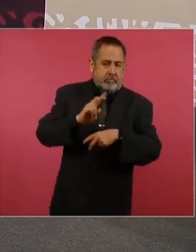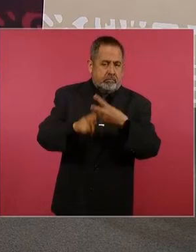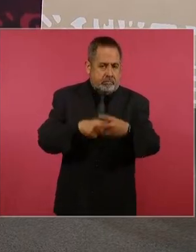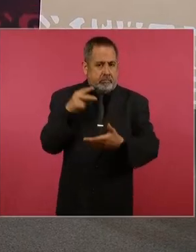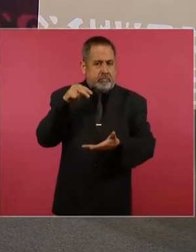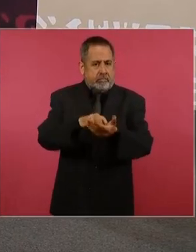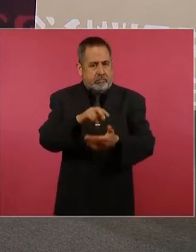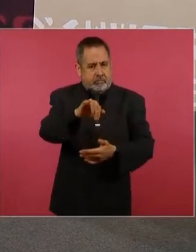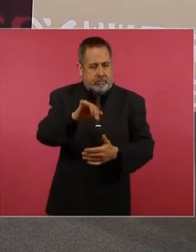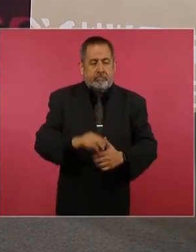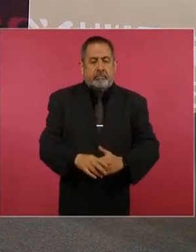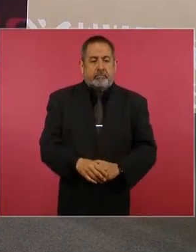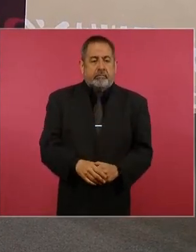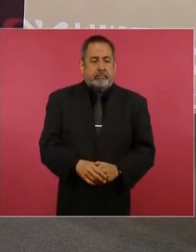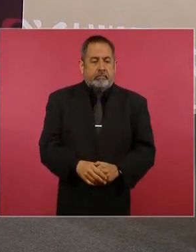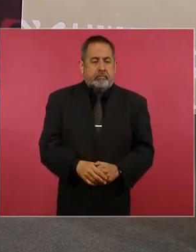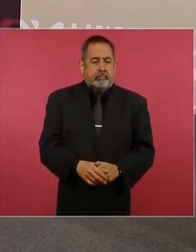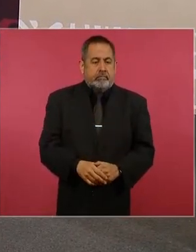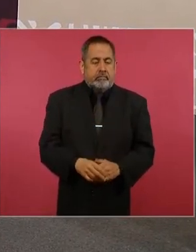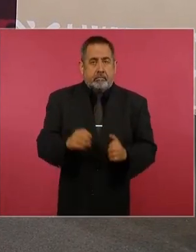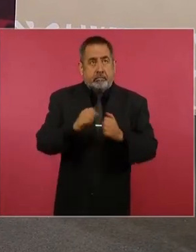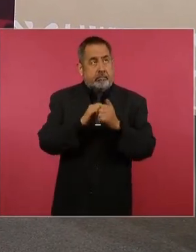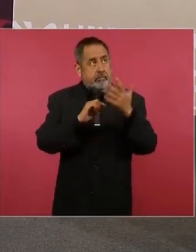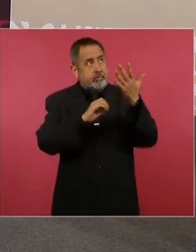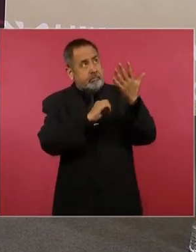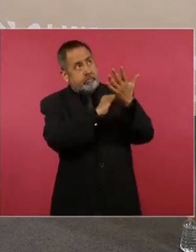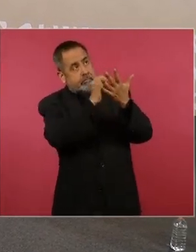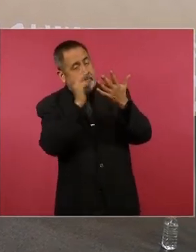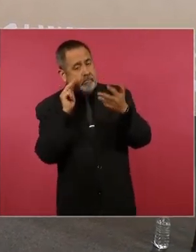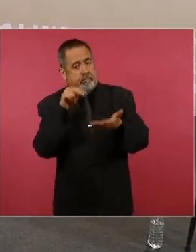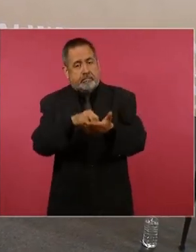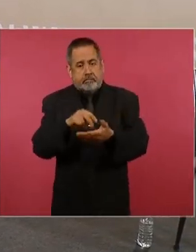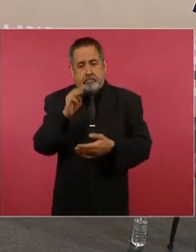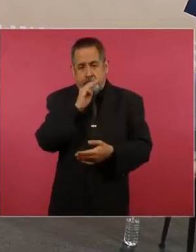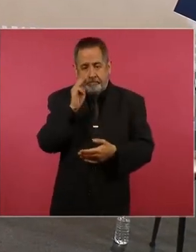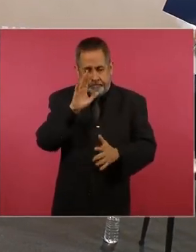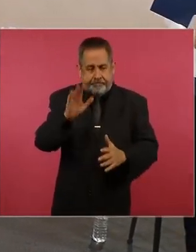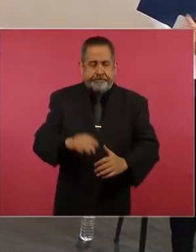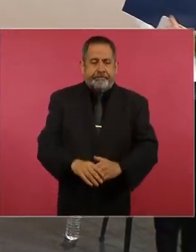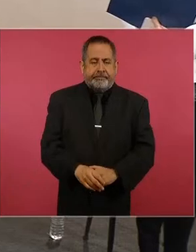estar ahí con el eclipse.